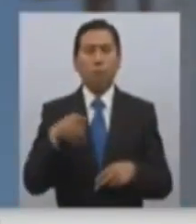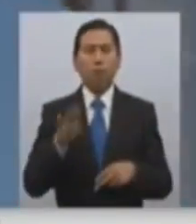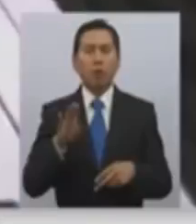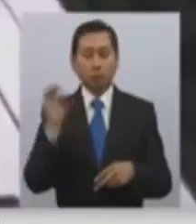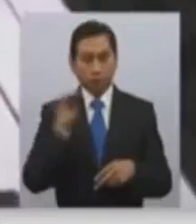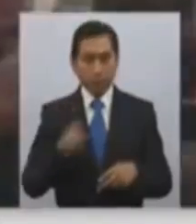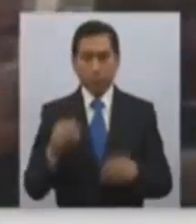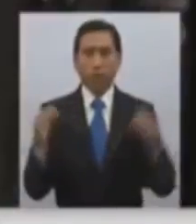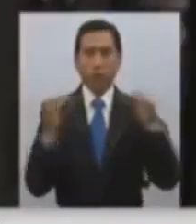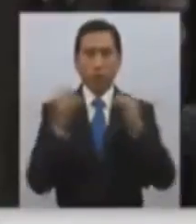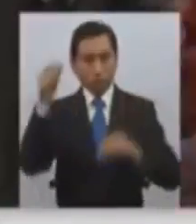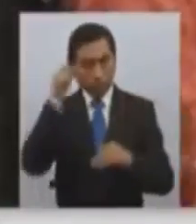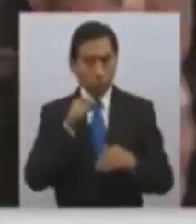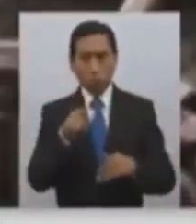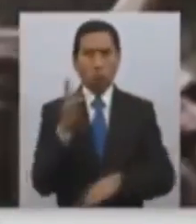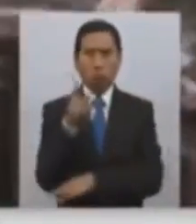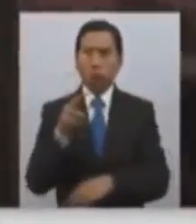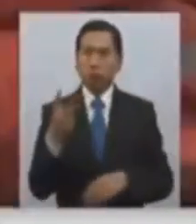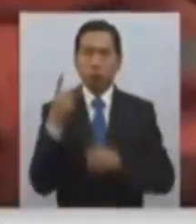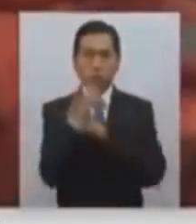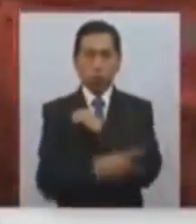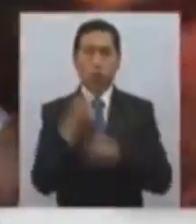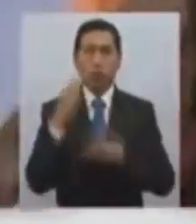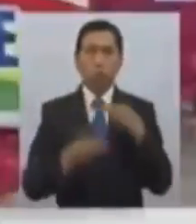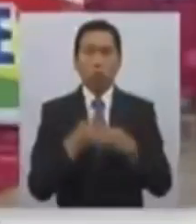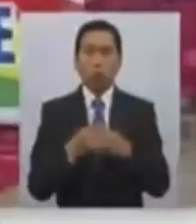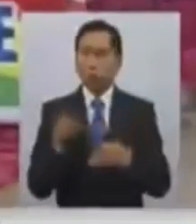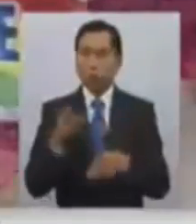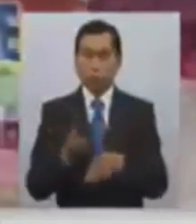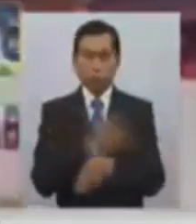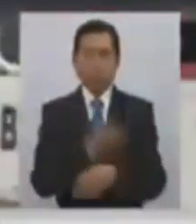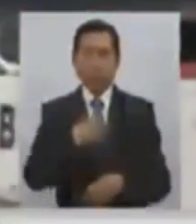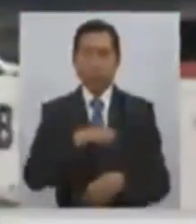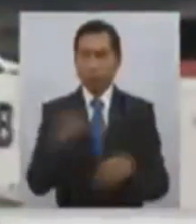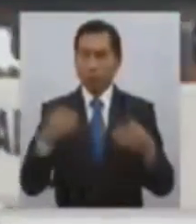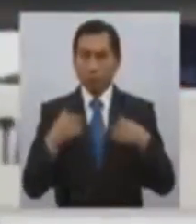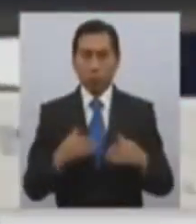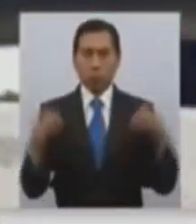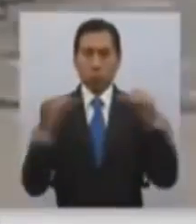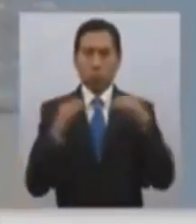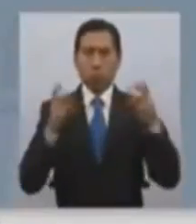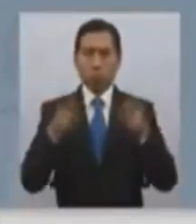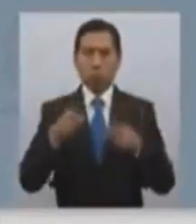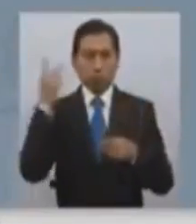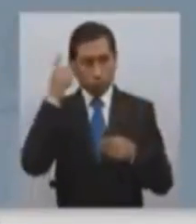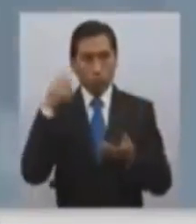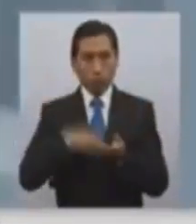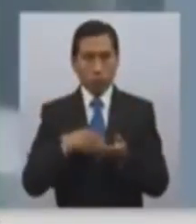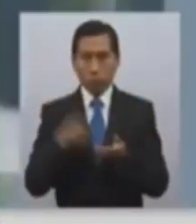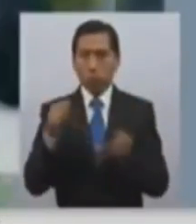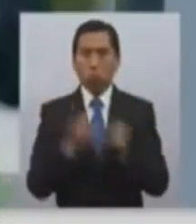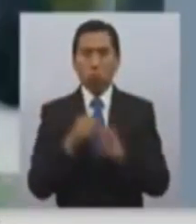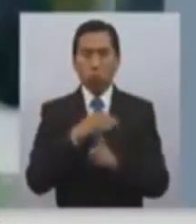En igualdad de género, Bolivia es el segundo país del mundo, antes que España, que ha alcanzado la igualdad en el ámbito político con